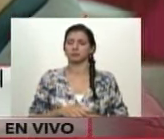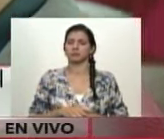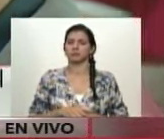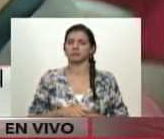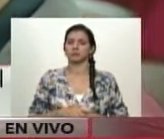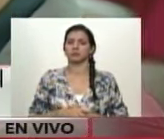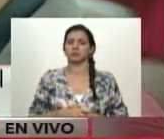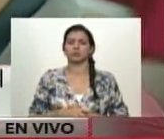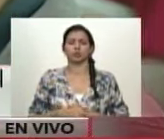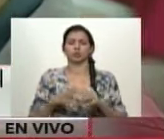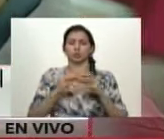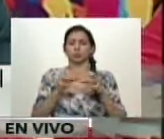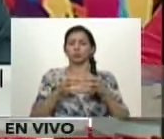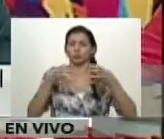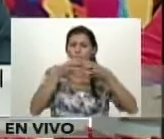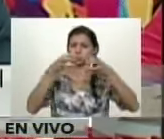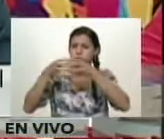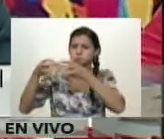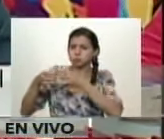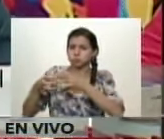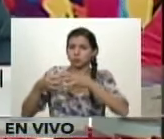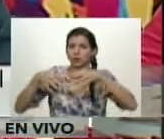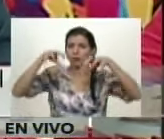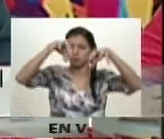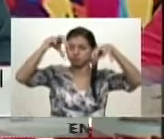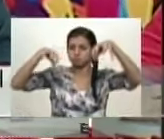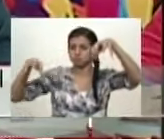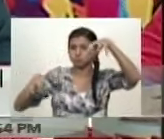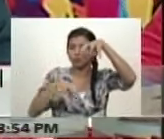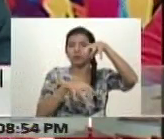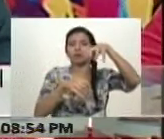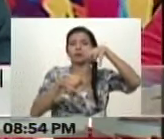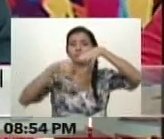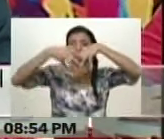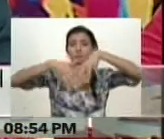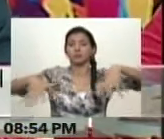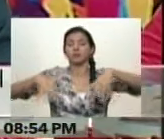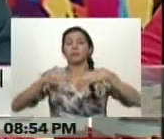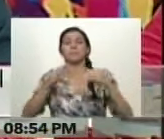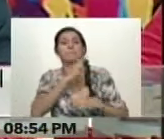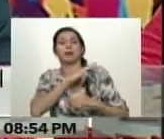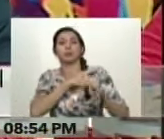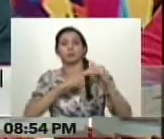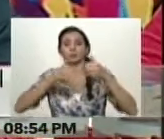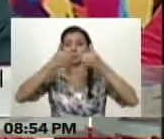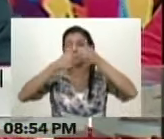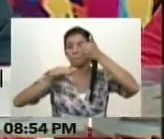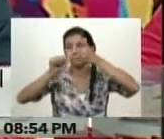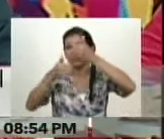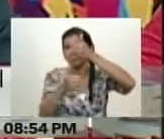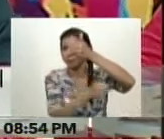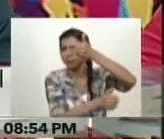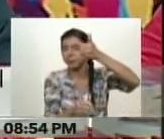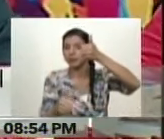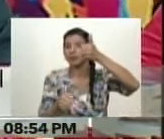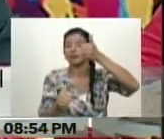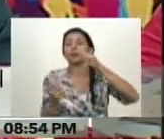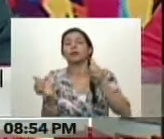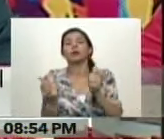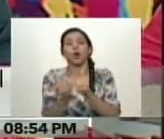todas las estructuras de mando, conducción y dirección aceitada. Y yo le pido a todos los